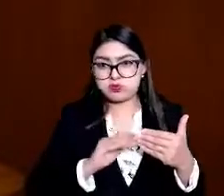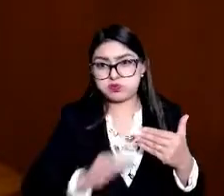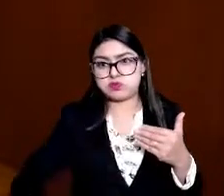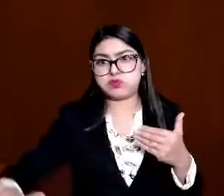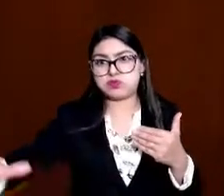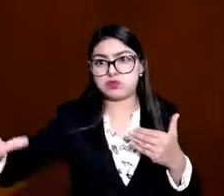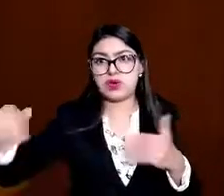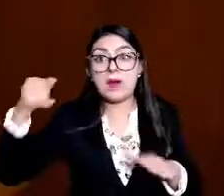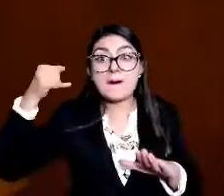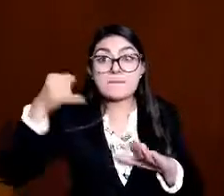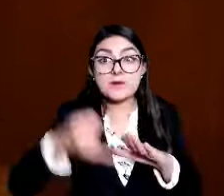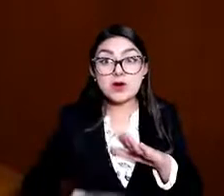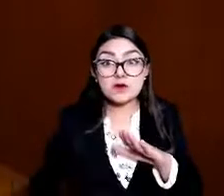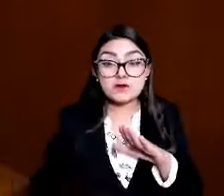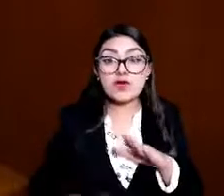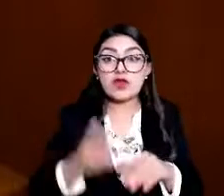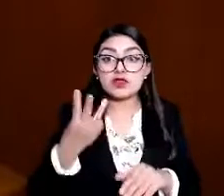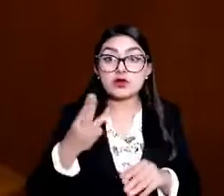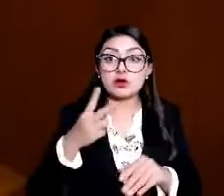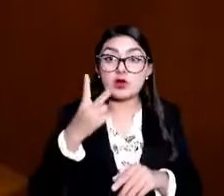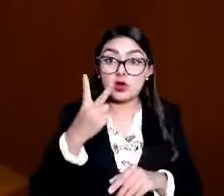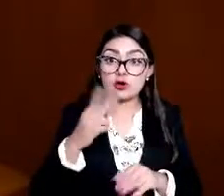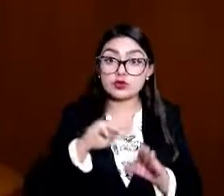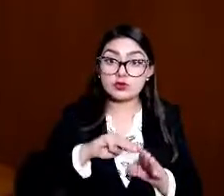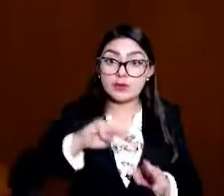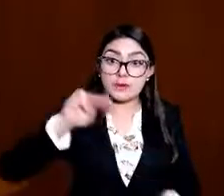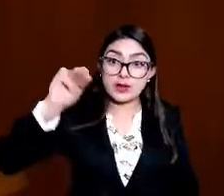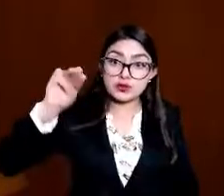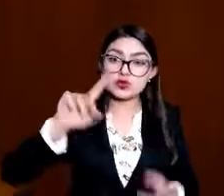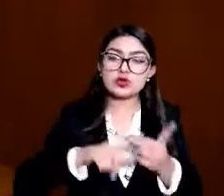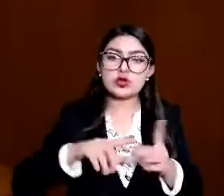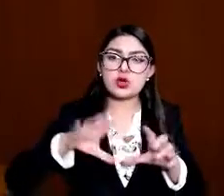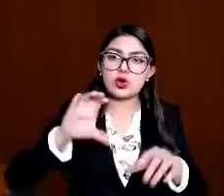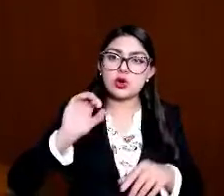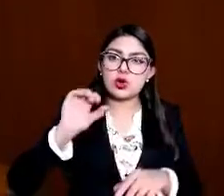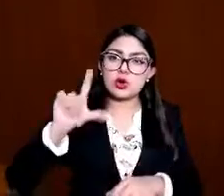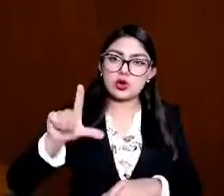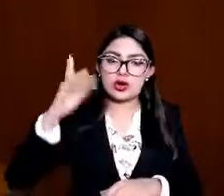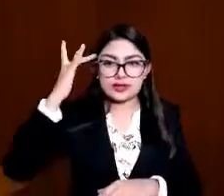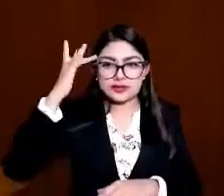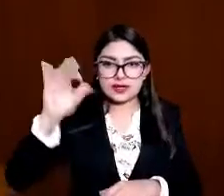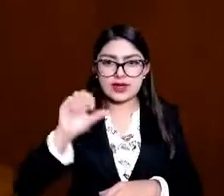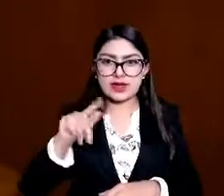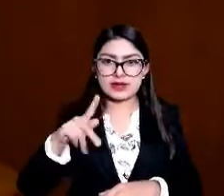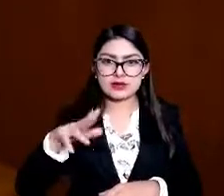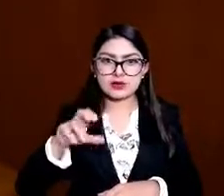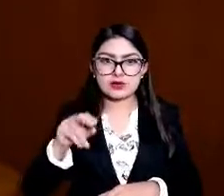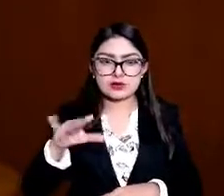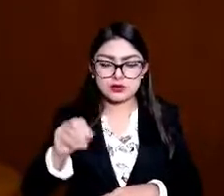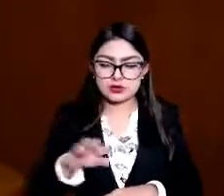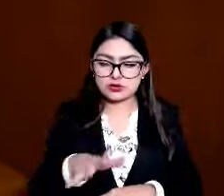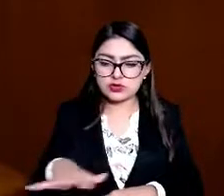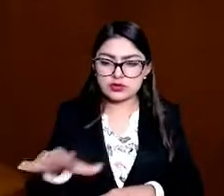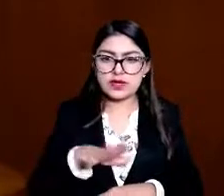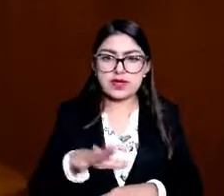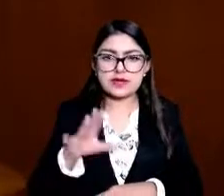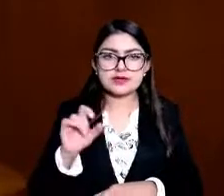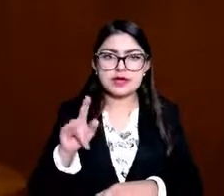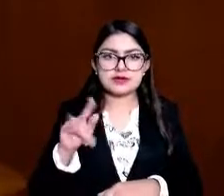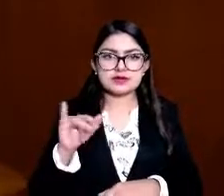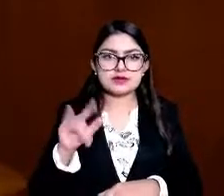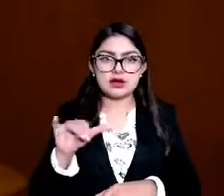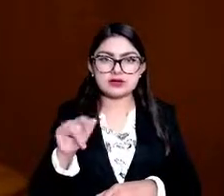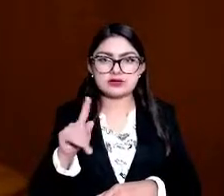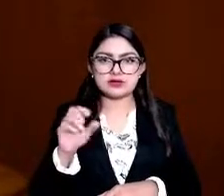profundidad de hasta 2 metros en las colonias San Antonio, en el poblado de San Marcos Huistoco. Cerca de esta grieta se encuentran